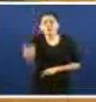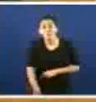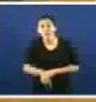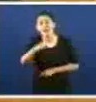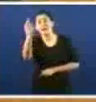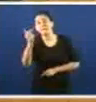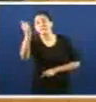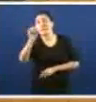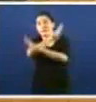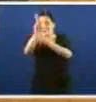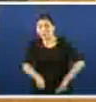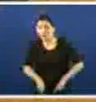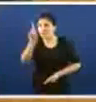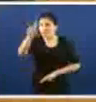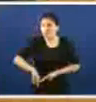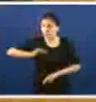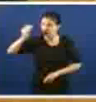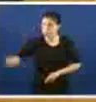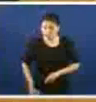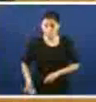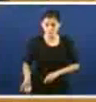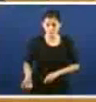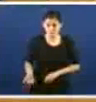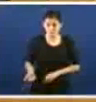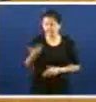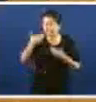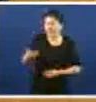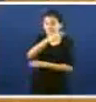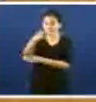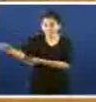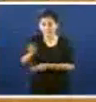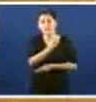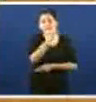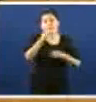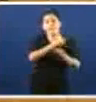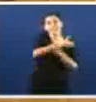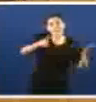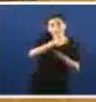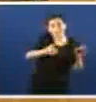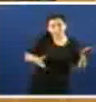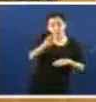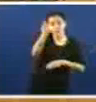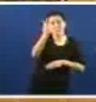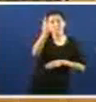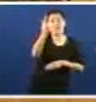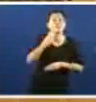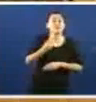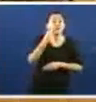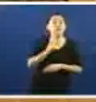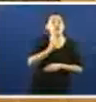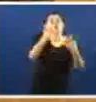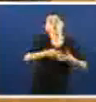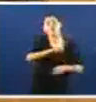superficies, os que máis teñen, a costa do pequeno normal, da clase media, o capital financiero, industrial y